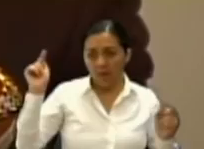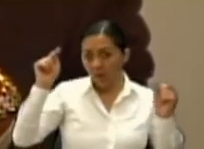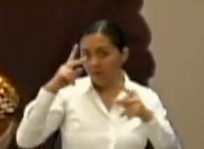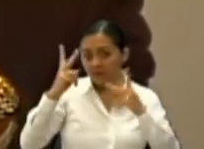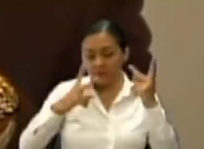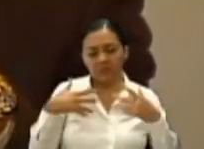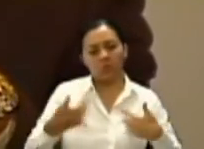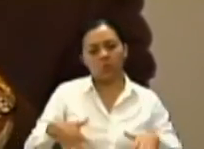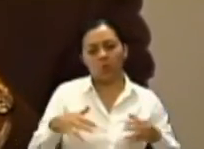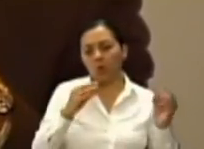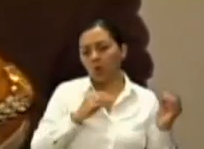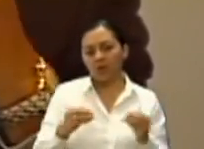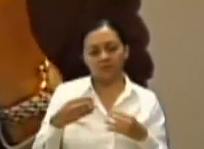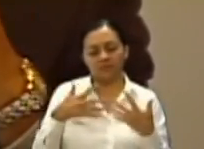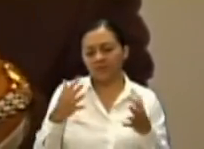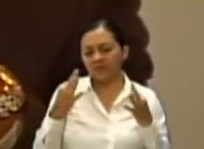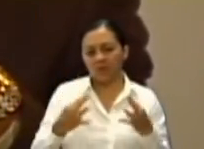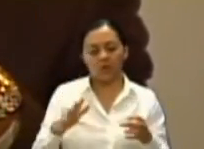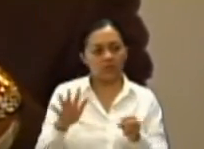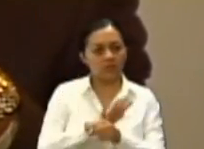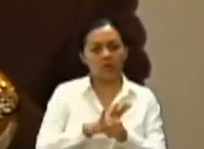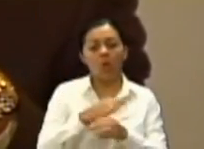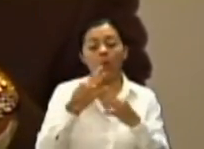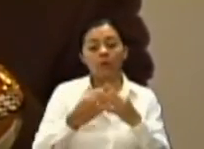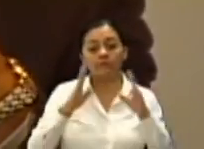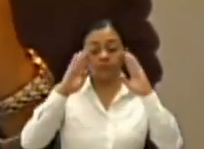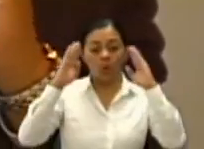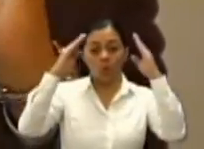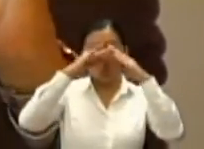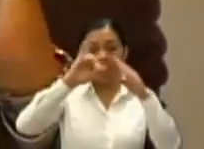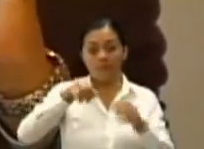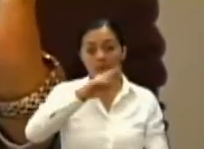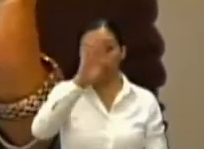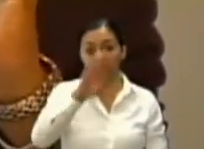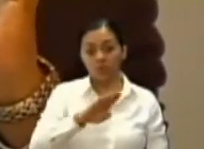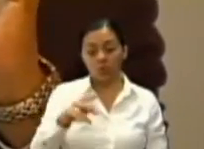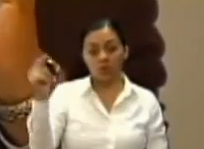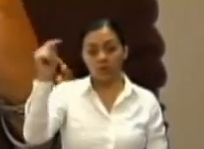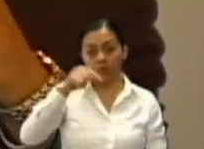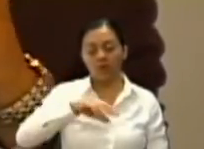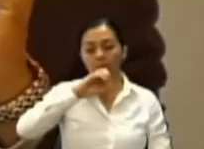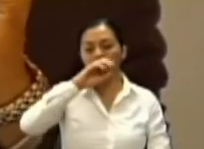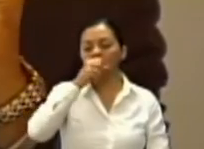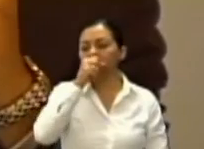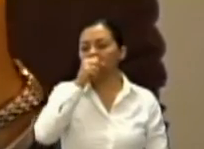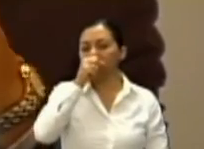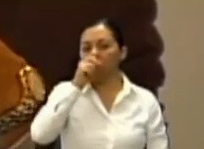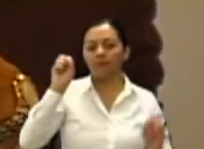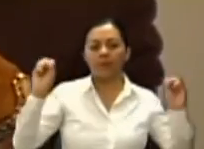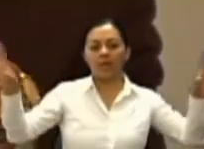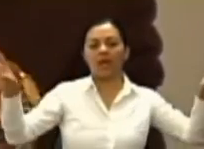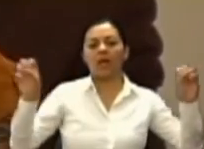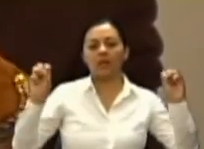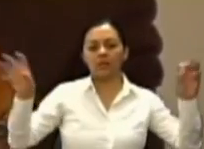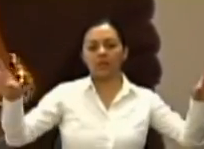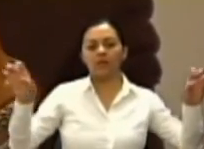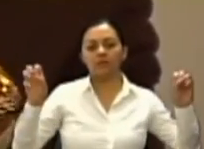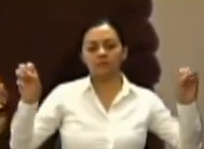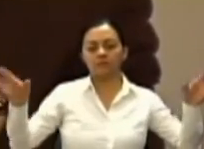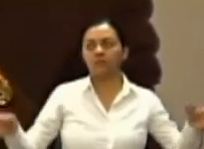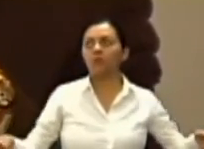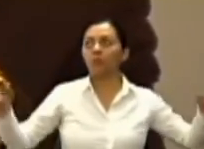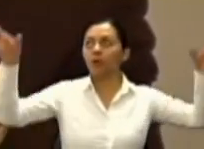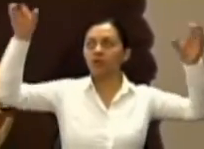del papá francisco me contaban que cuando viendo campa los segundos se ponían parlantes estas cornetas en cañas en